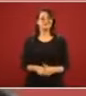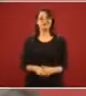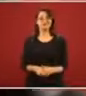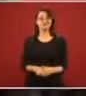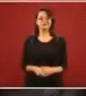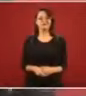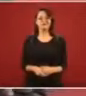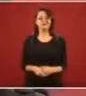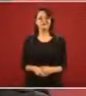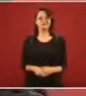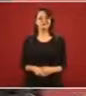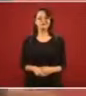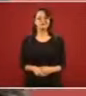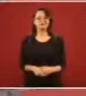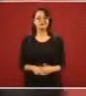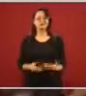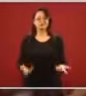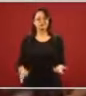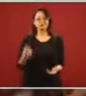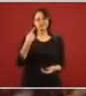Miren lo que sucedía antes.